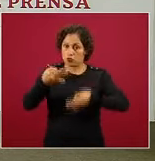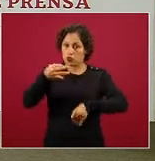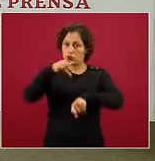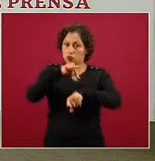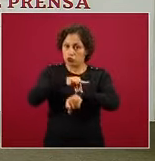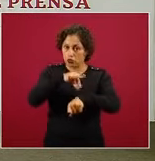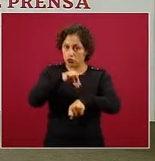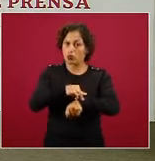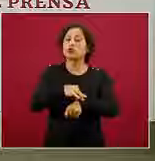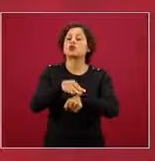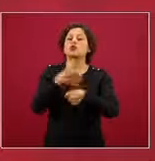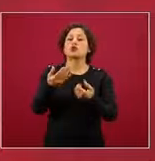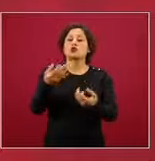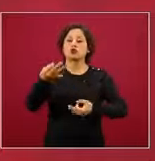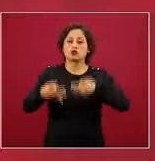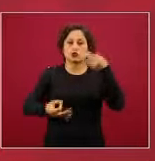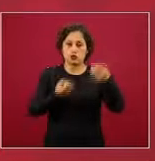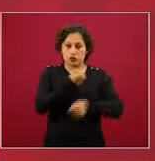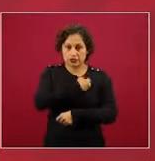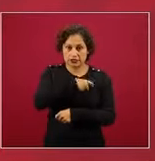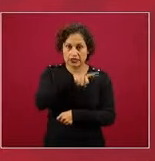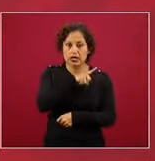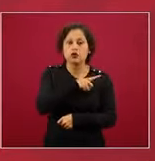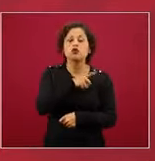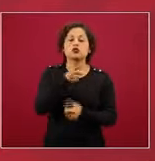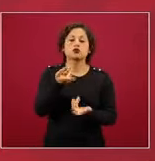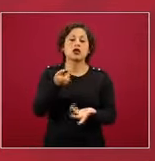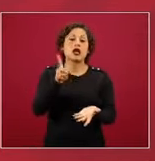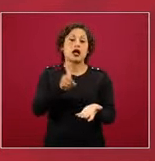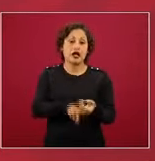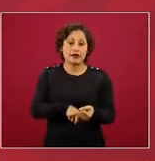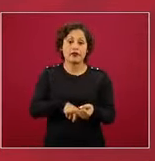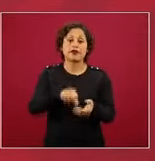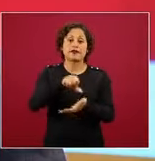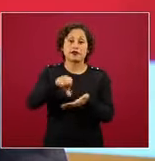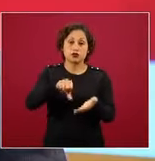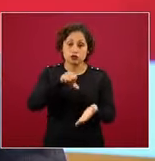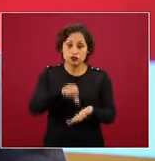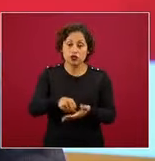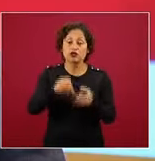certificados llegan a los comités estatales de vigilancia epidemiológica donde se